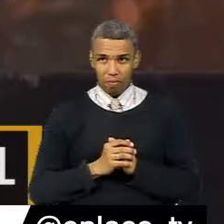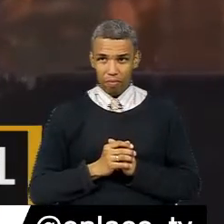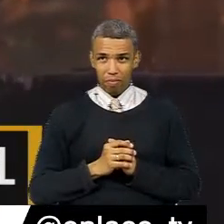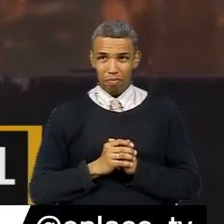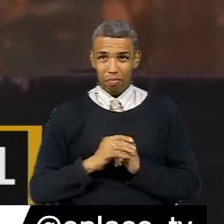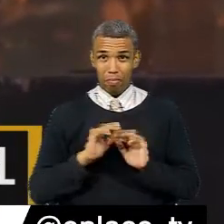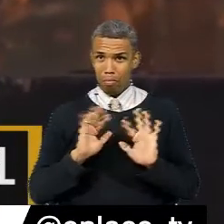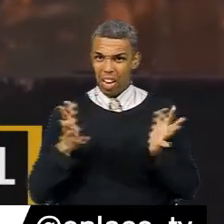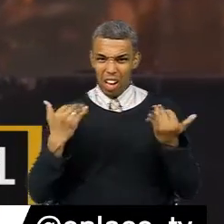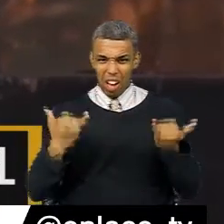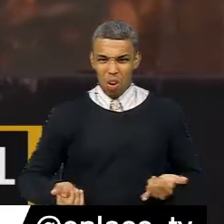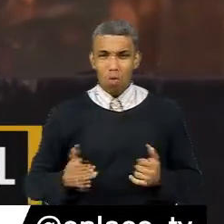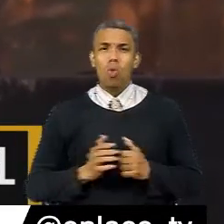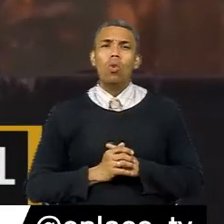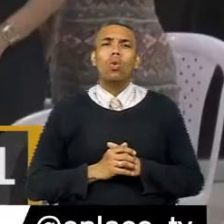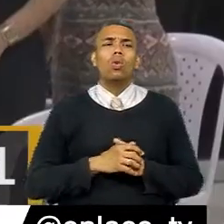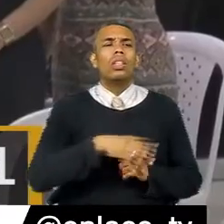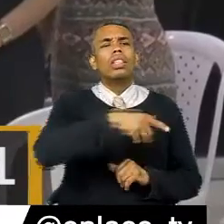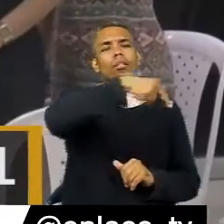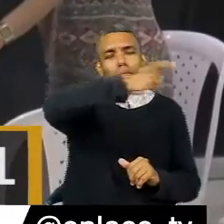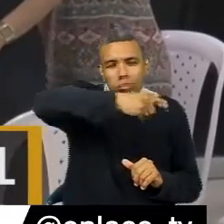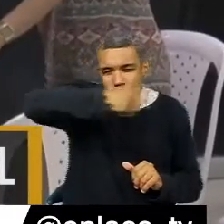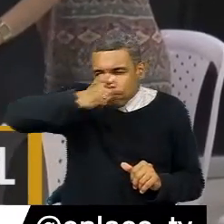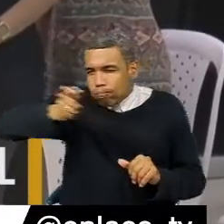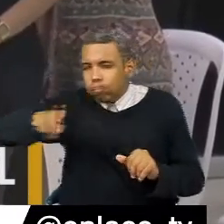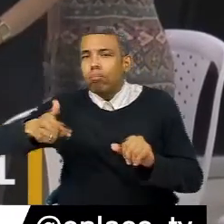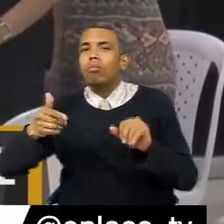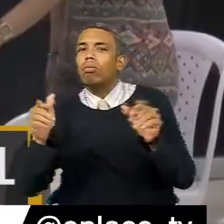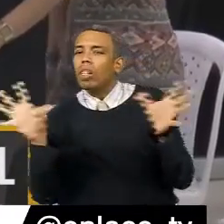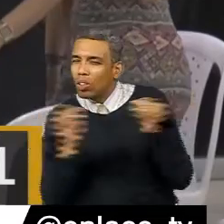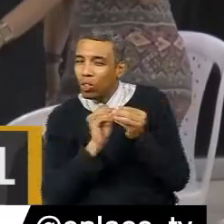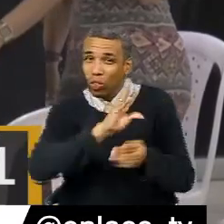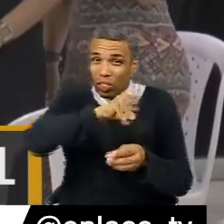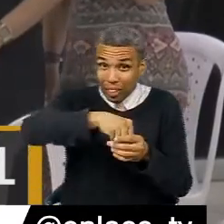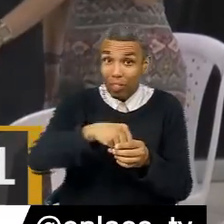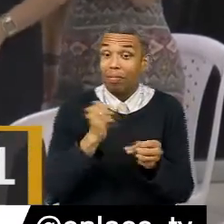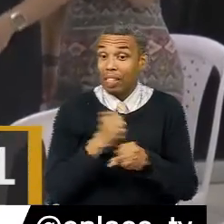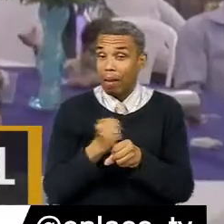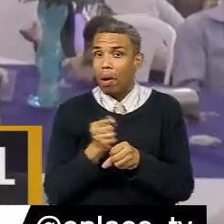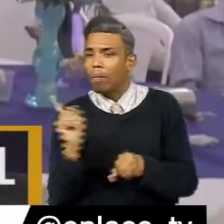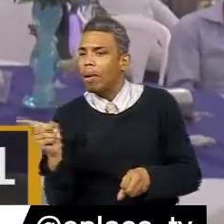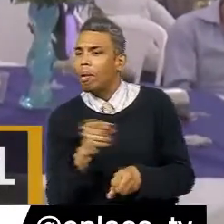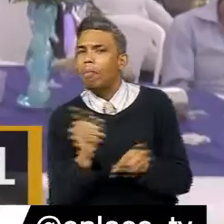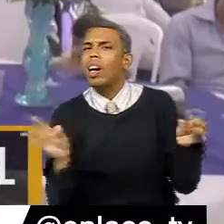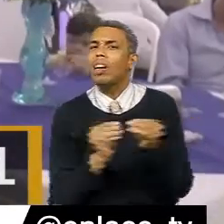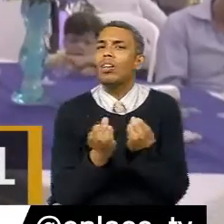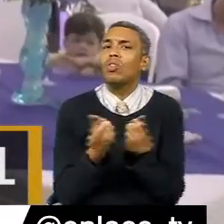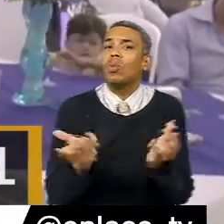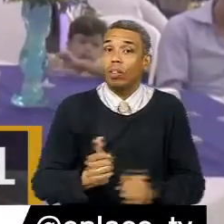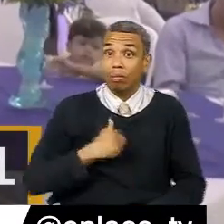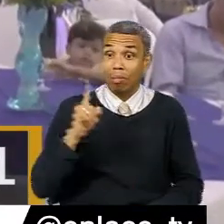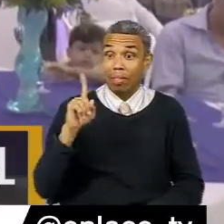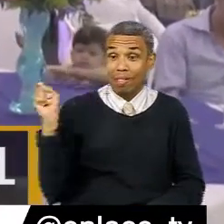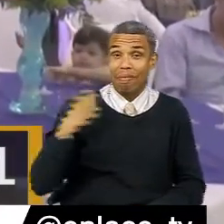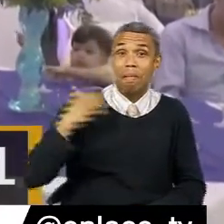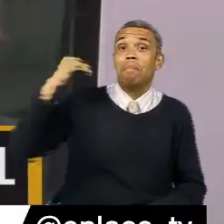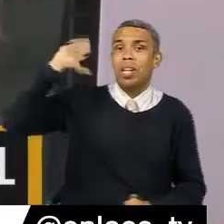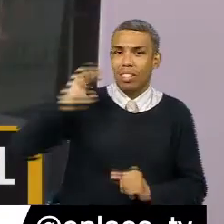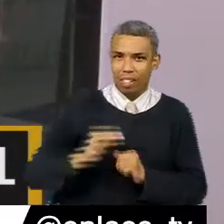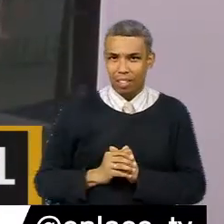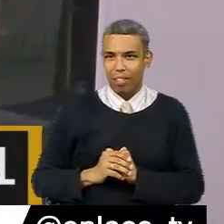100 empleados, quienes se integraron para celebrar los 10 años de vida institucional, siendo una de las entidades que se ha mantenido para atender